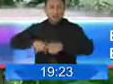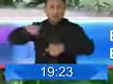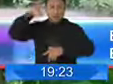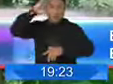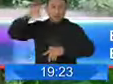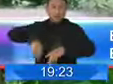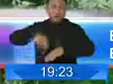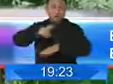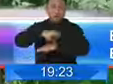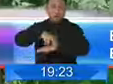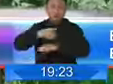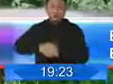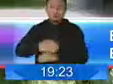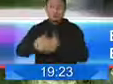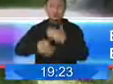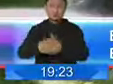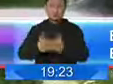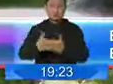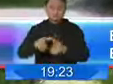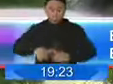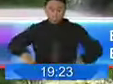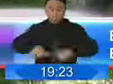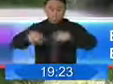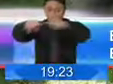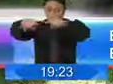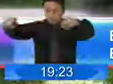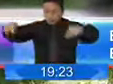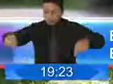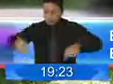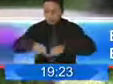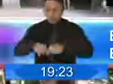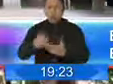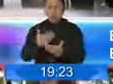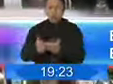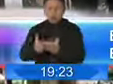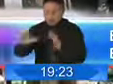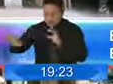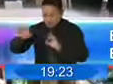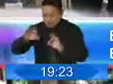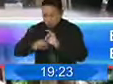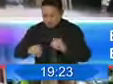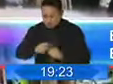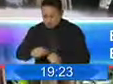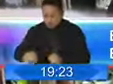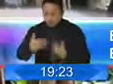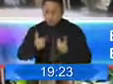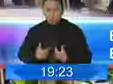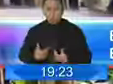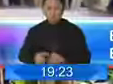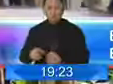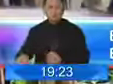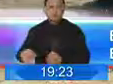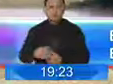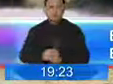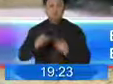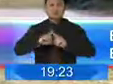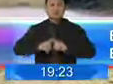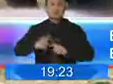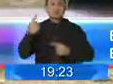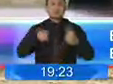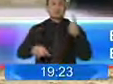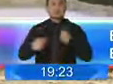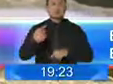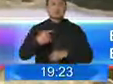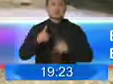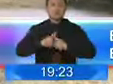Criminalística, quienes luego de fijar la escena del crimen y recabar indicios, pudieron determinar que el cuerpo presentaba varias heridas efectuadas